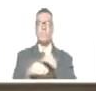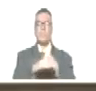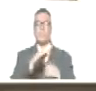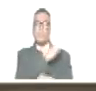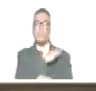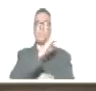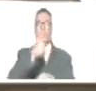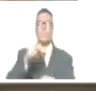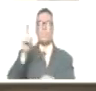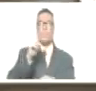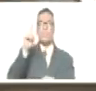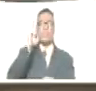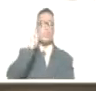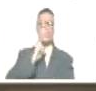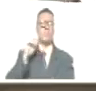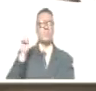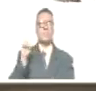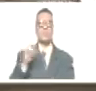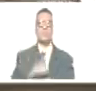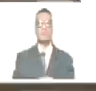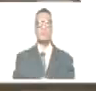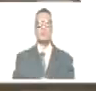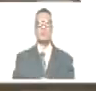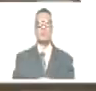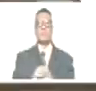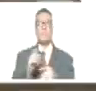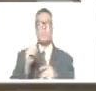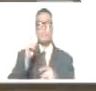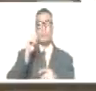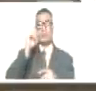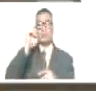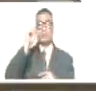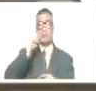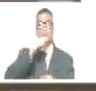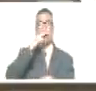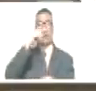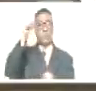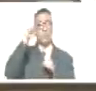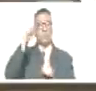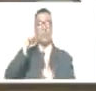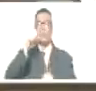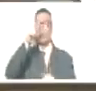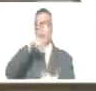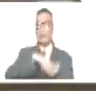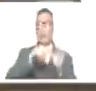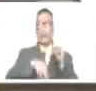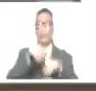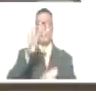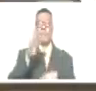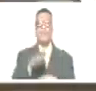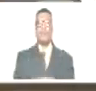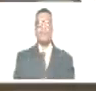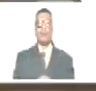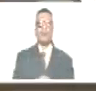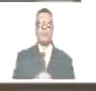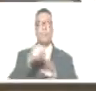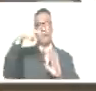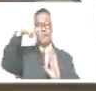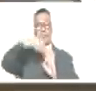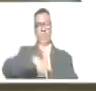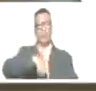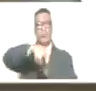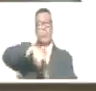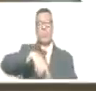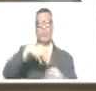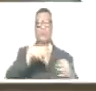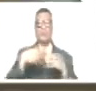República Bolivariana de Venezuela, Nicolás Maduro Moros, en el año 2014, para profundizar el combate a